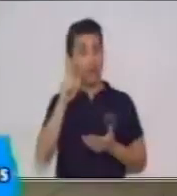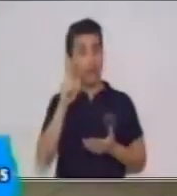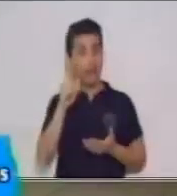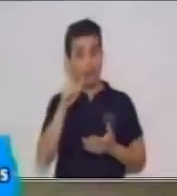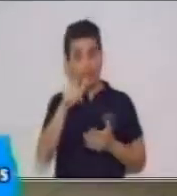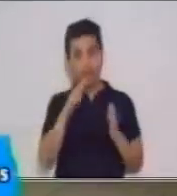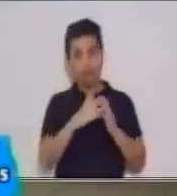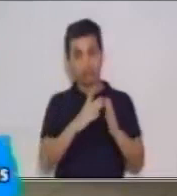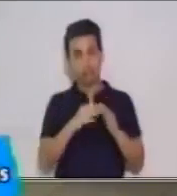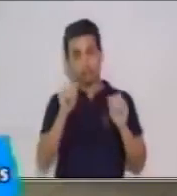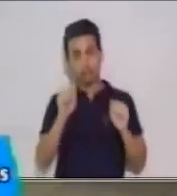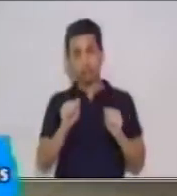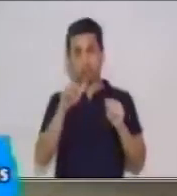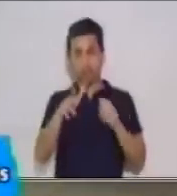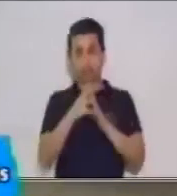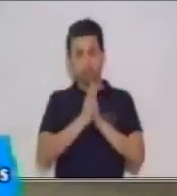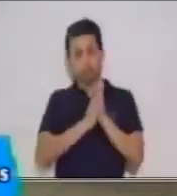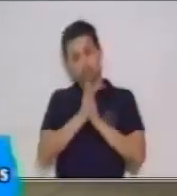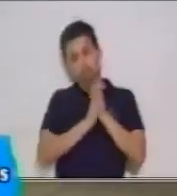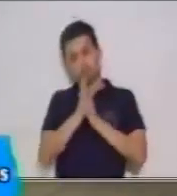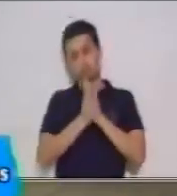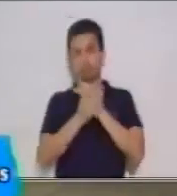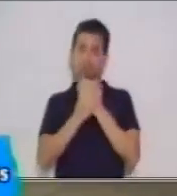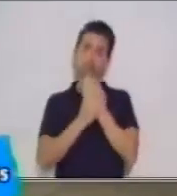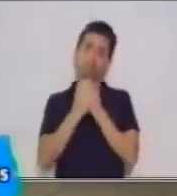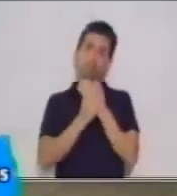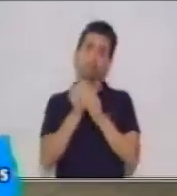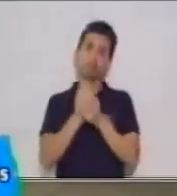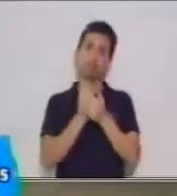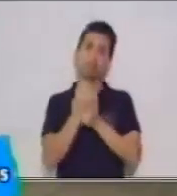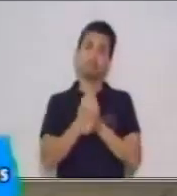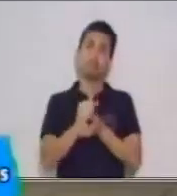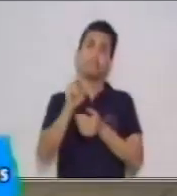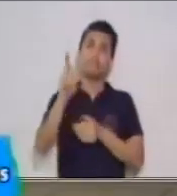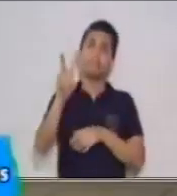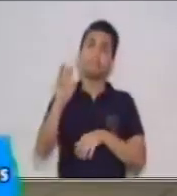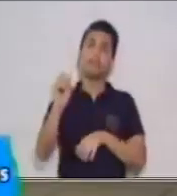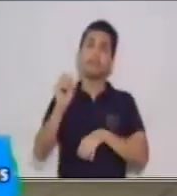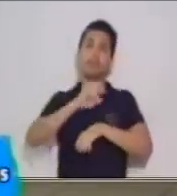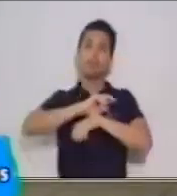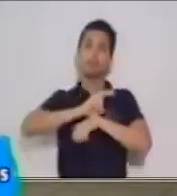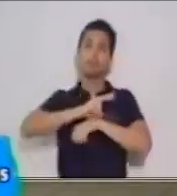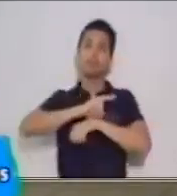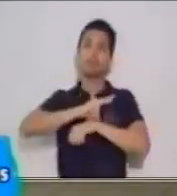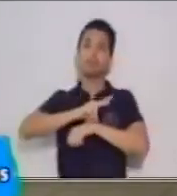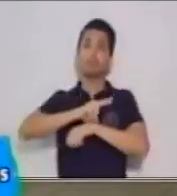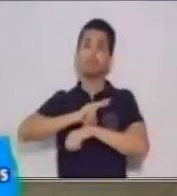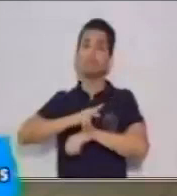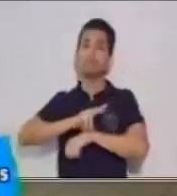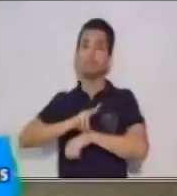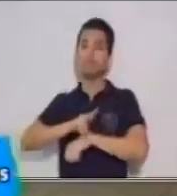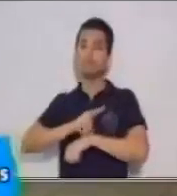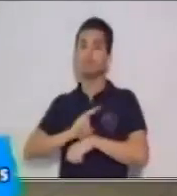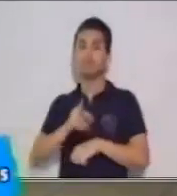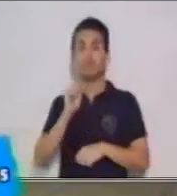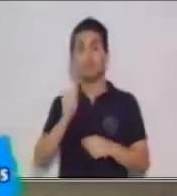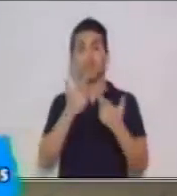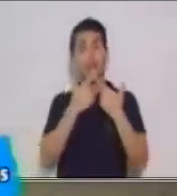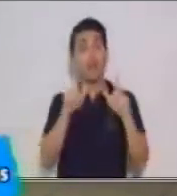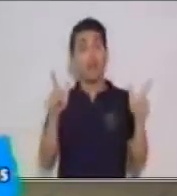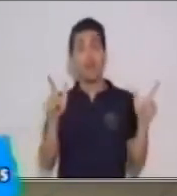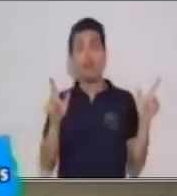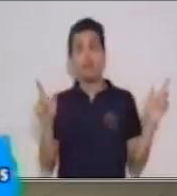tomar y frotar tus manos durante 20 segundos para que tus manos estén libres de cualquier germen